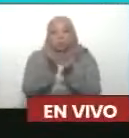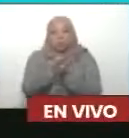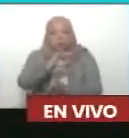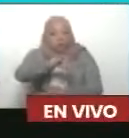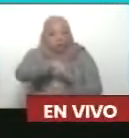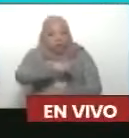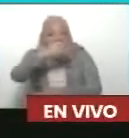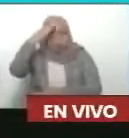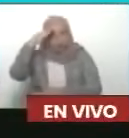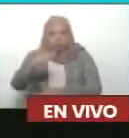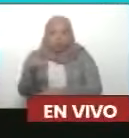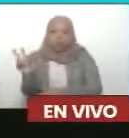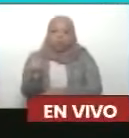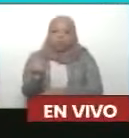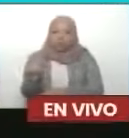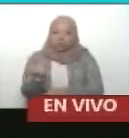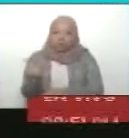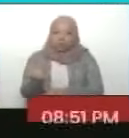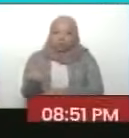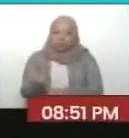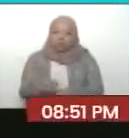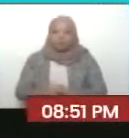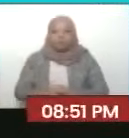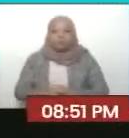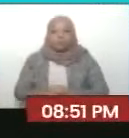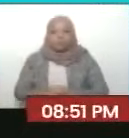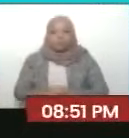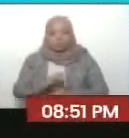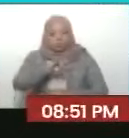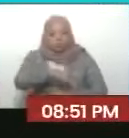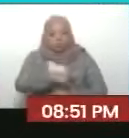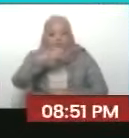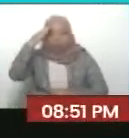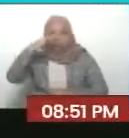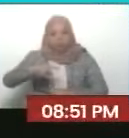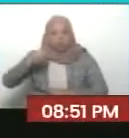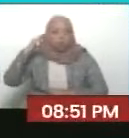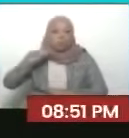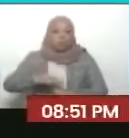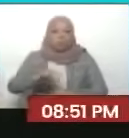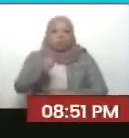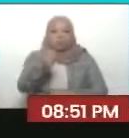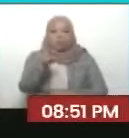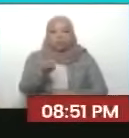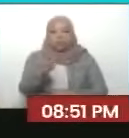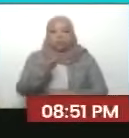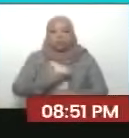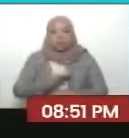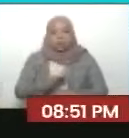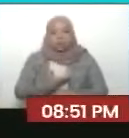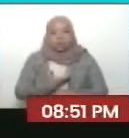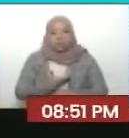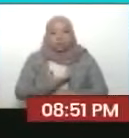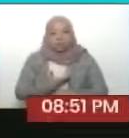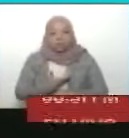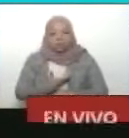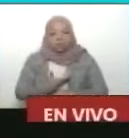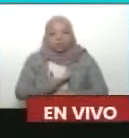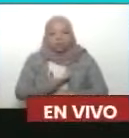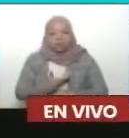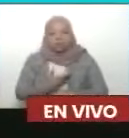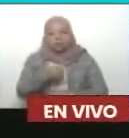Militar de Venezuela. De la Universidad Militar Bolivariana, tiene 12 academias. Ahí me